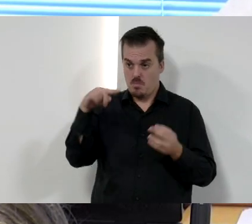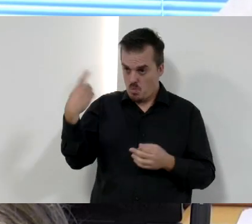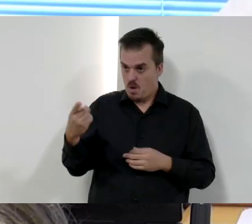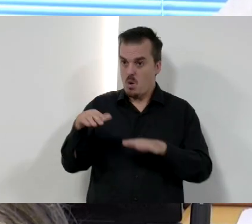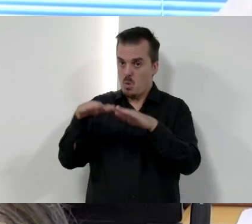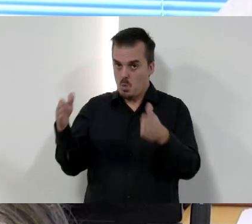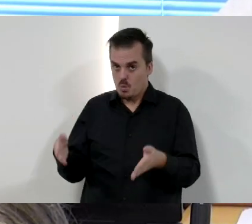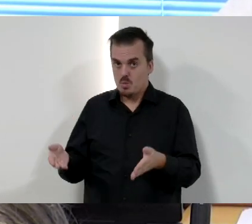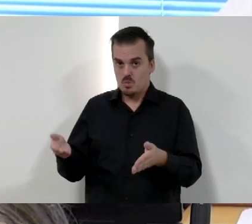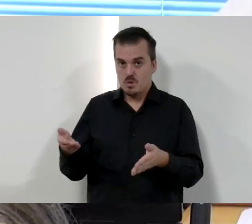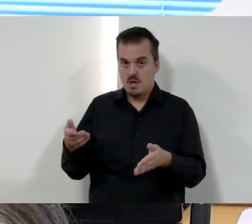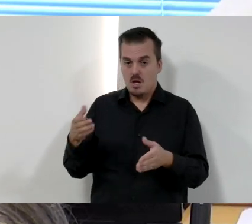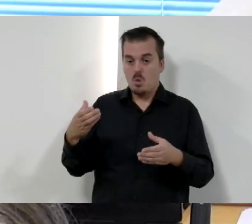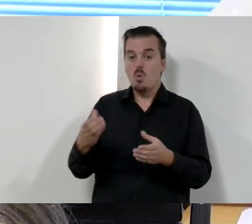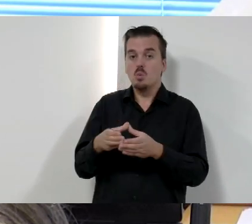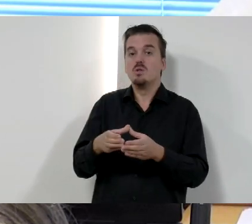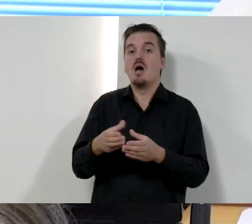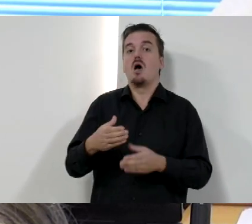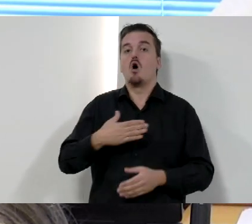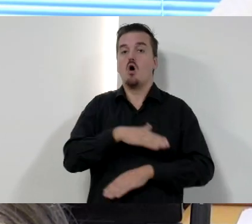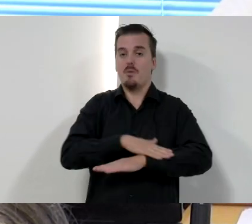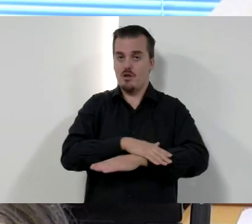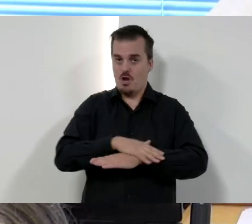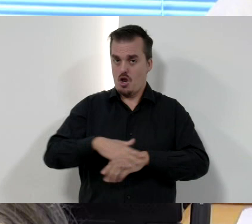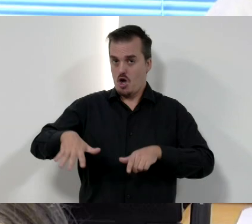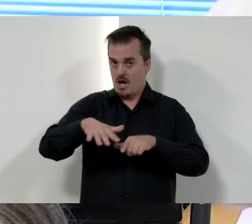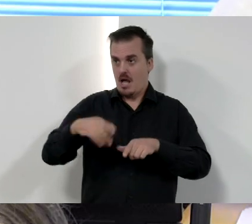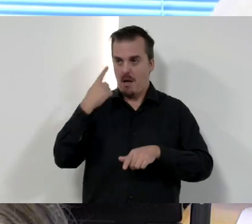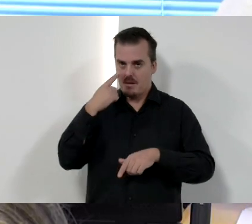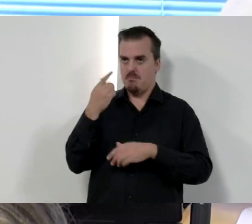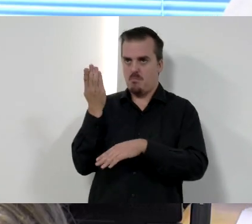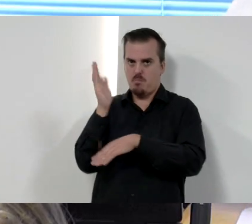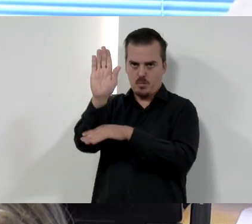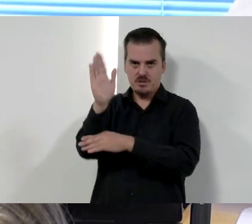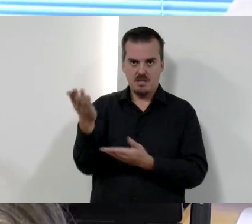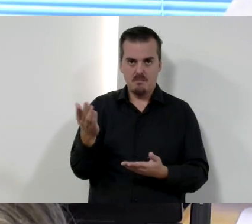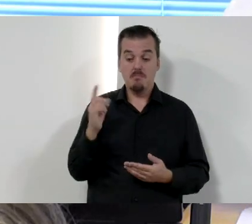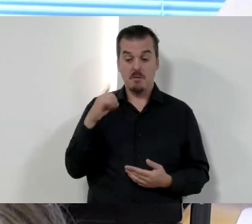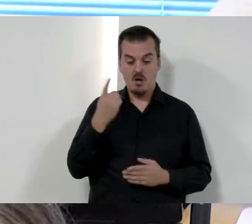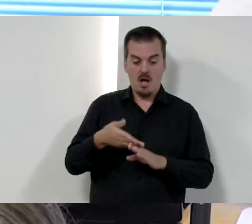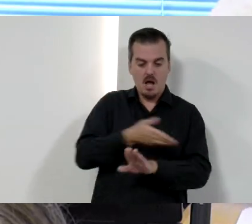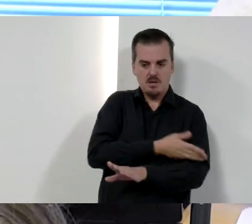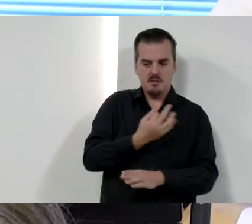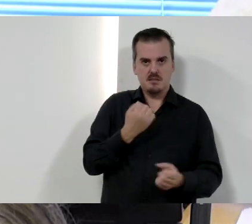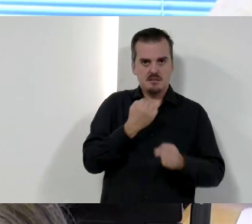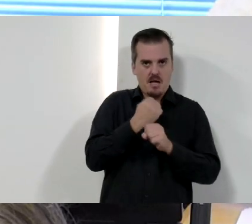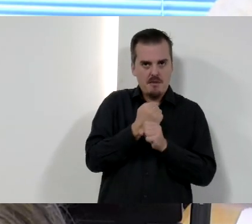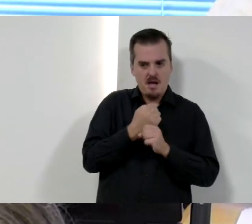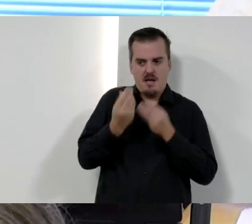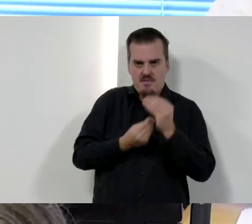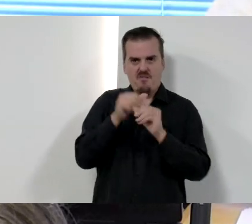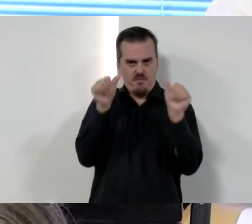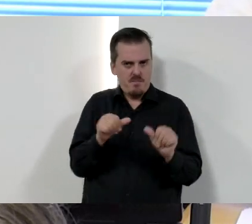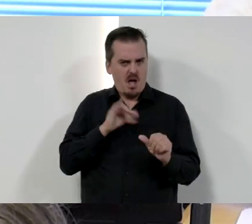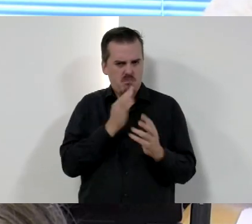local. No hay ningún problema. Creo que hay maneras factibles de ponernos a trabajar y de hacerlo. Y también creo que lo que hicimos en